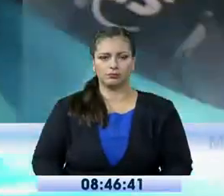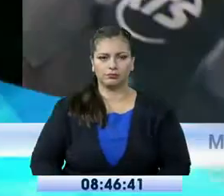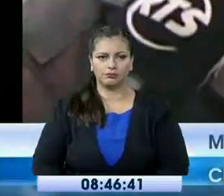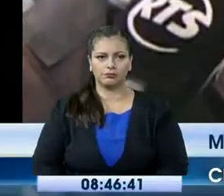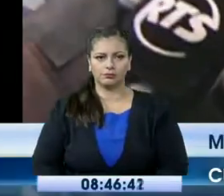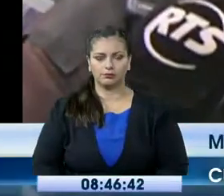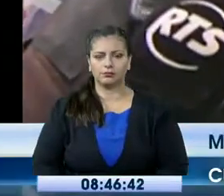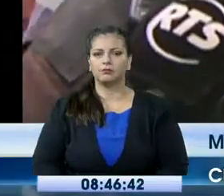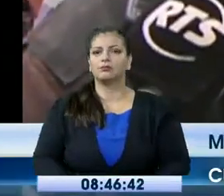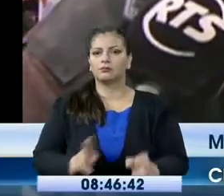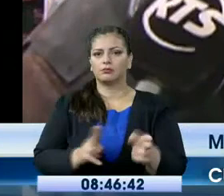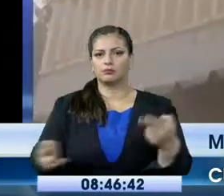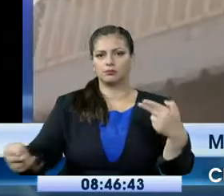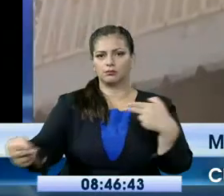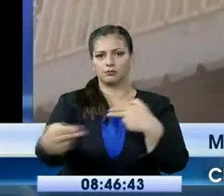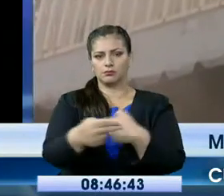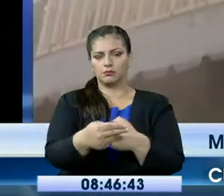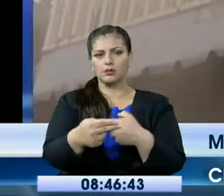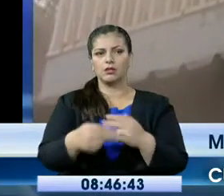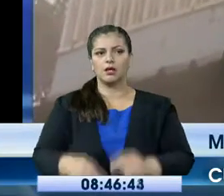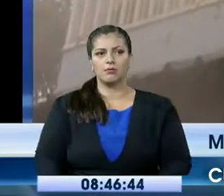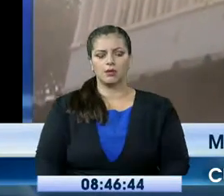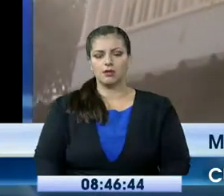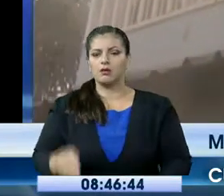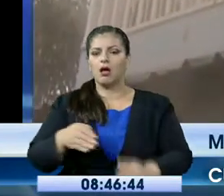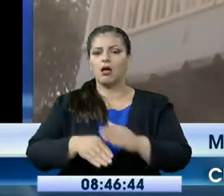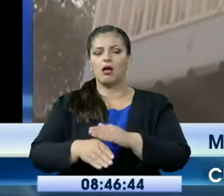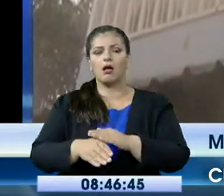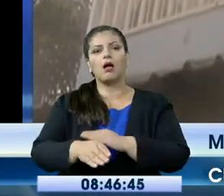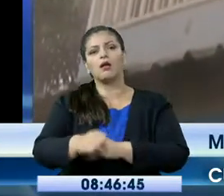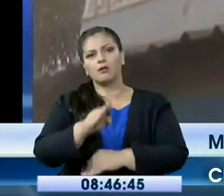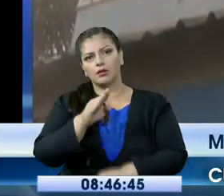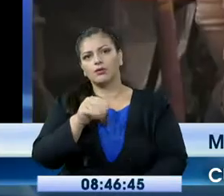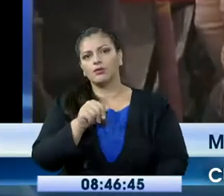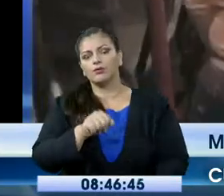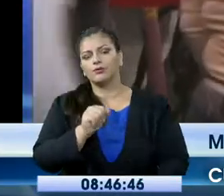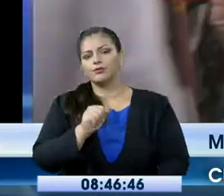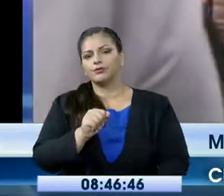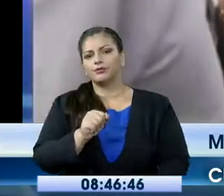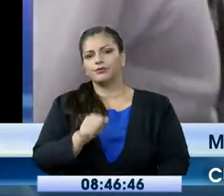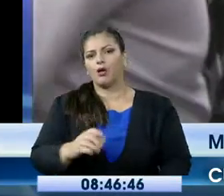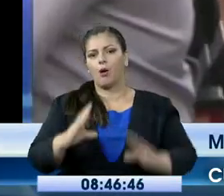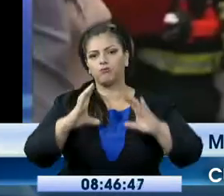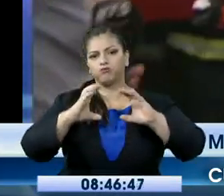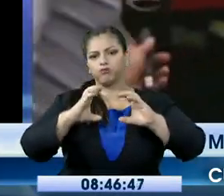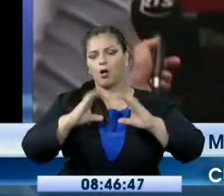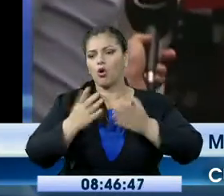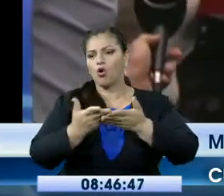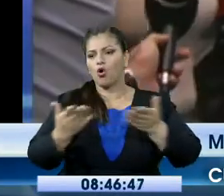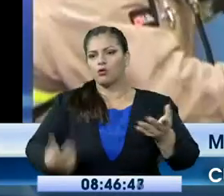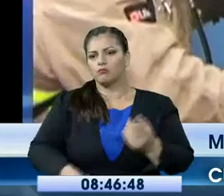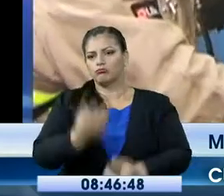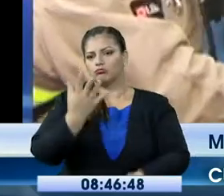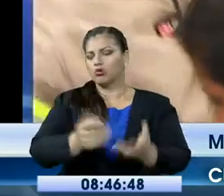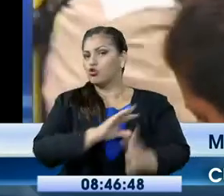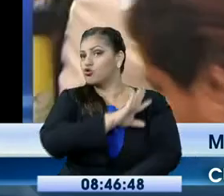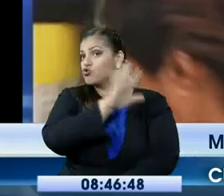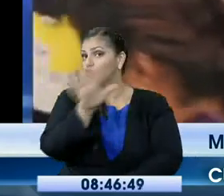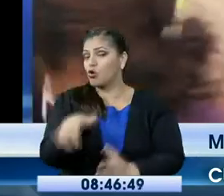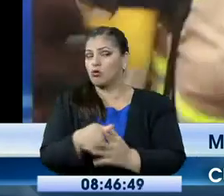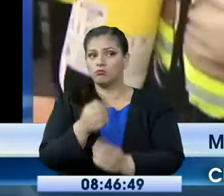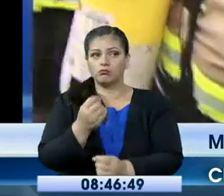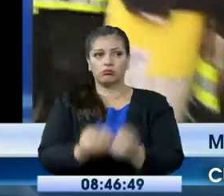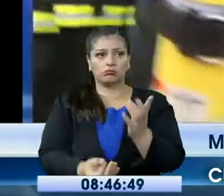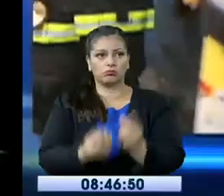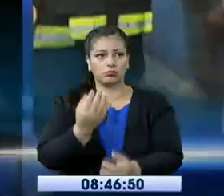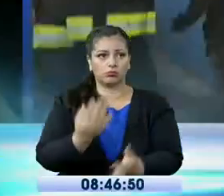un dormitorio en el interior, donde se ha prendido totalmente lo que es el colchón y enseres. Ahorita mismo voy a ver al que